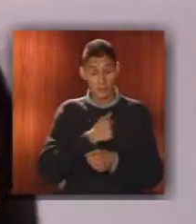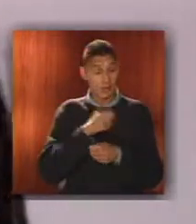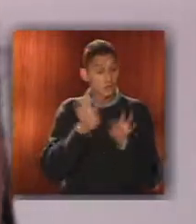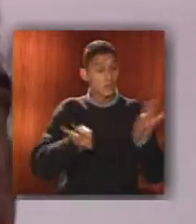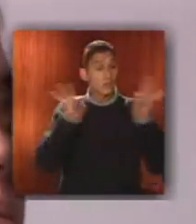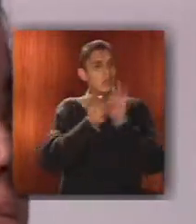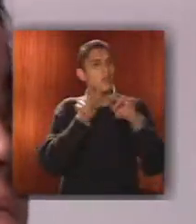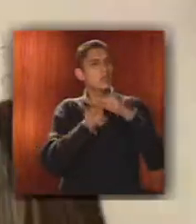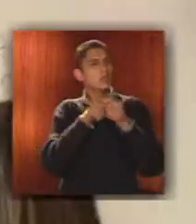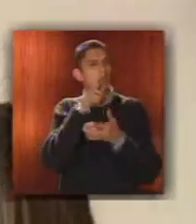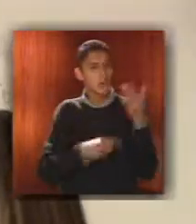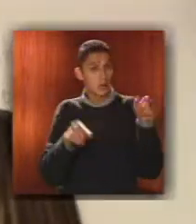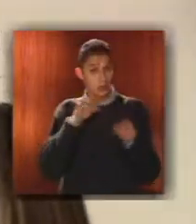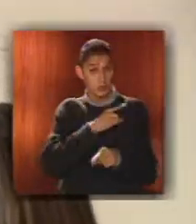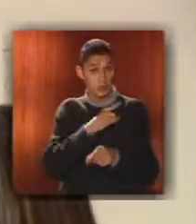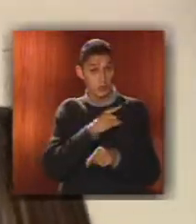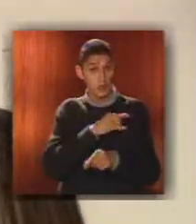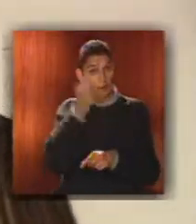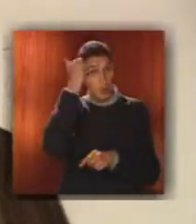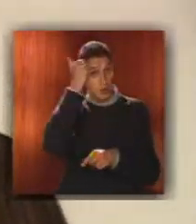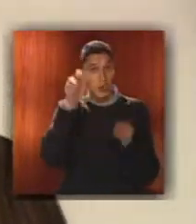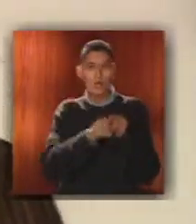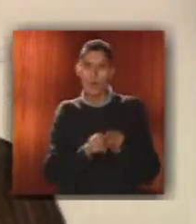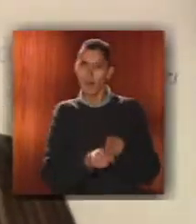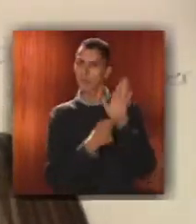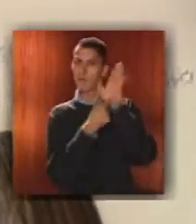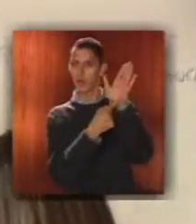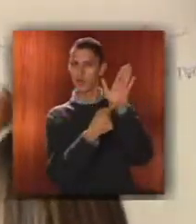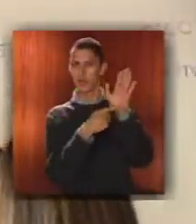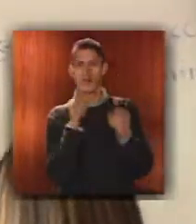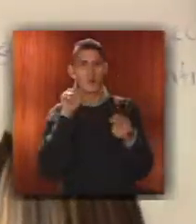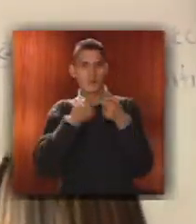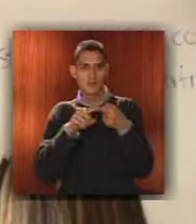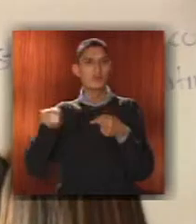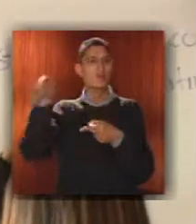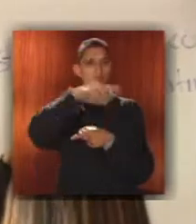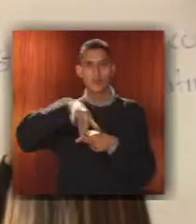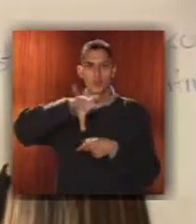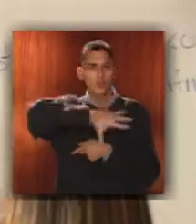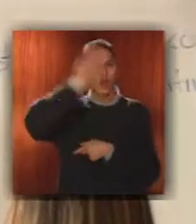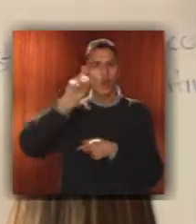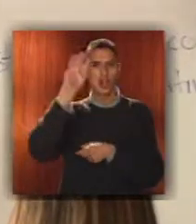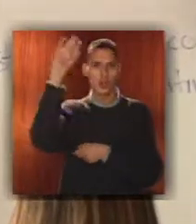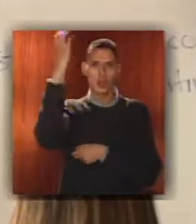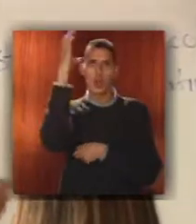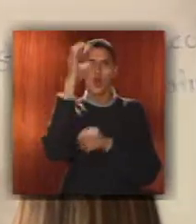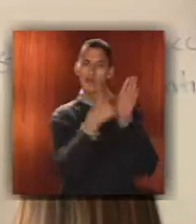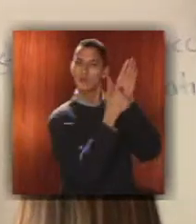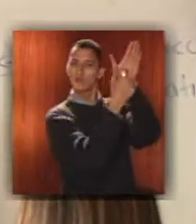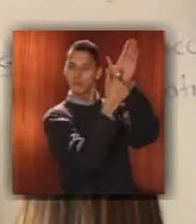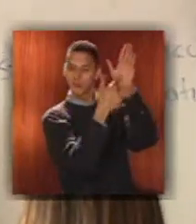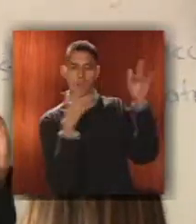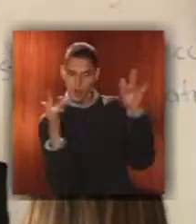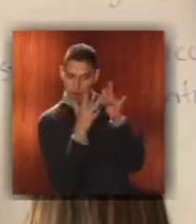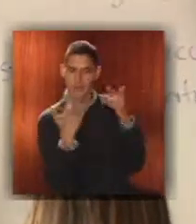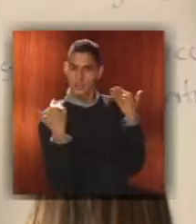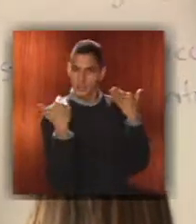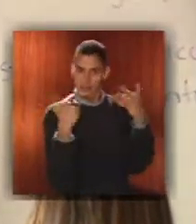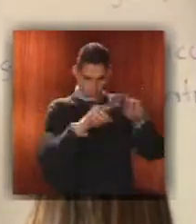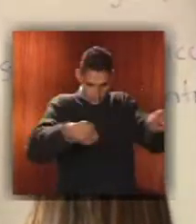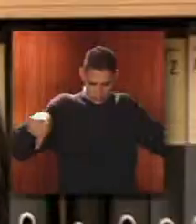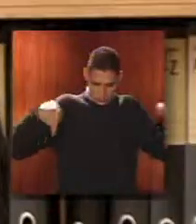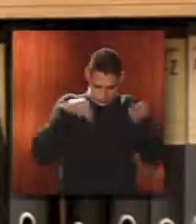fundamental es definitivamente considerar que la universidad pedagógica es un modelo de inclusión, que es un modelo para el país de cómo